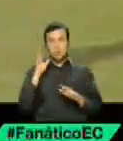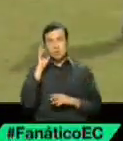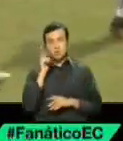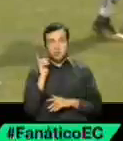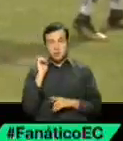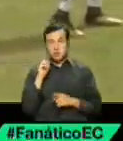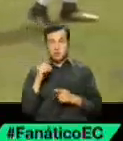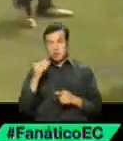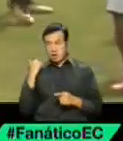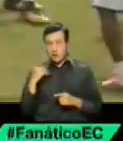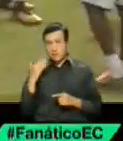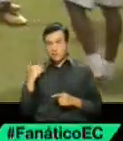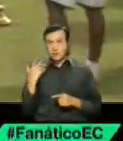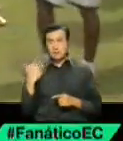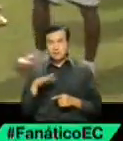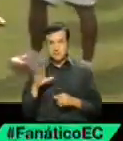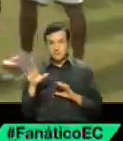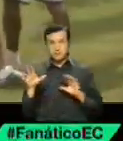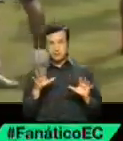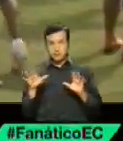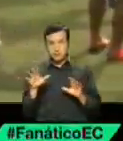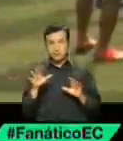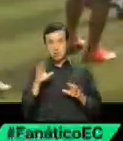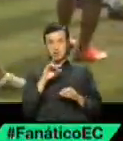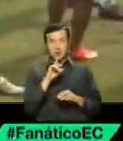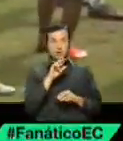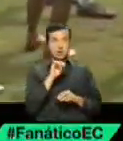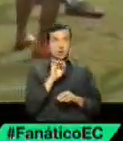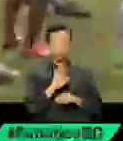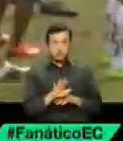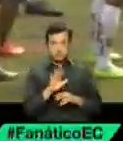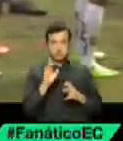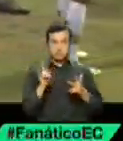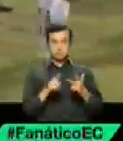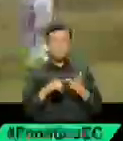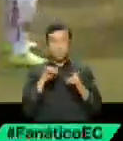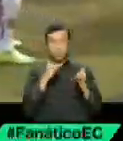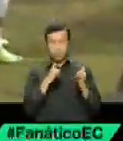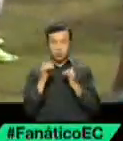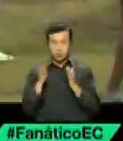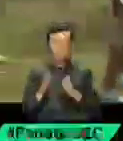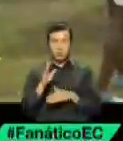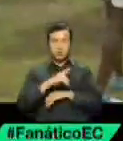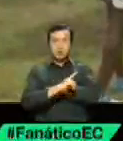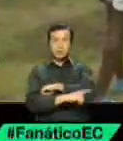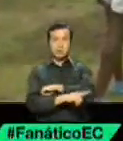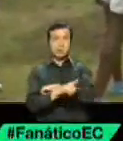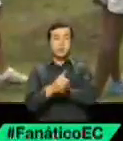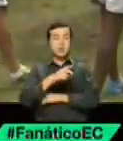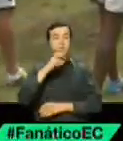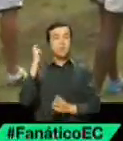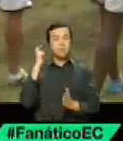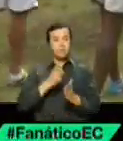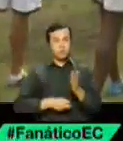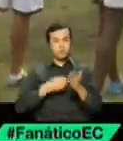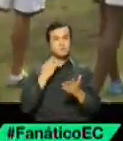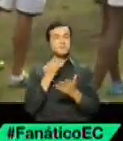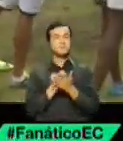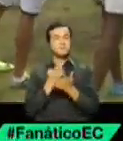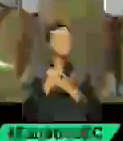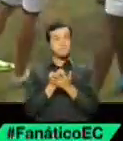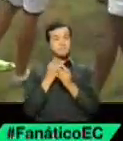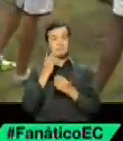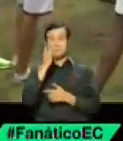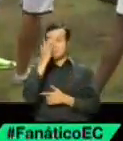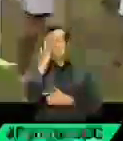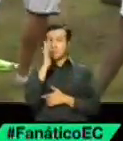Cuenca que hasta la pasada temporada estaba en el clan juvenil. Además, los jugadores serán sancionados con una multa económica, esto